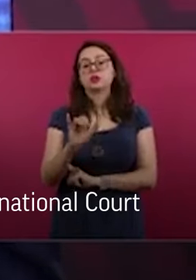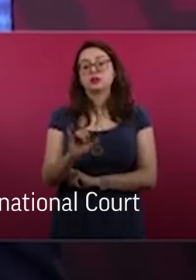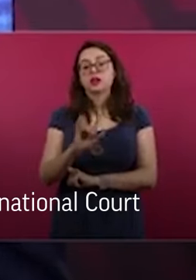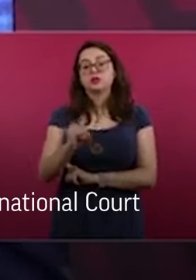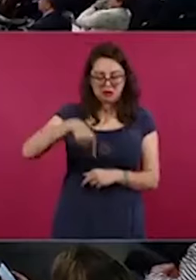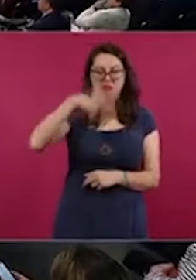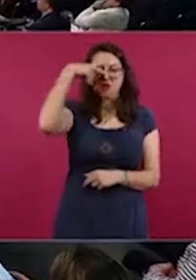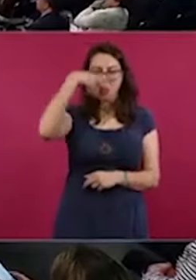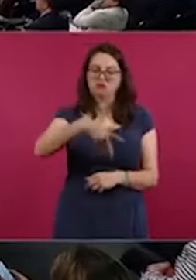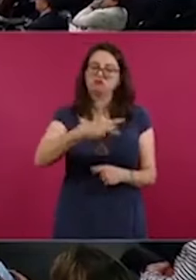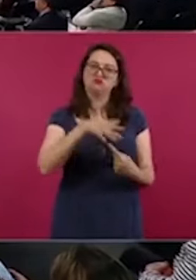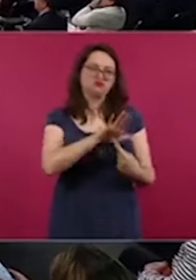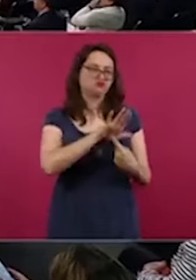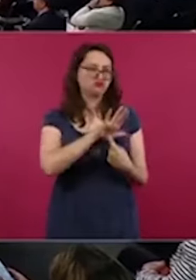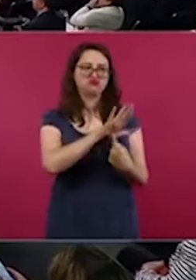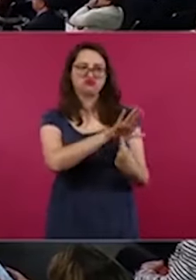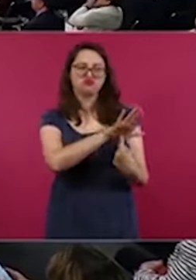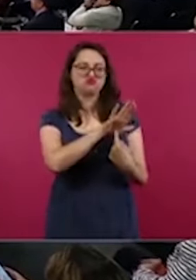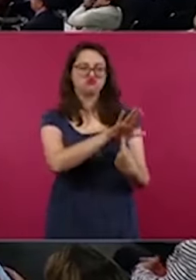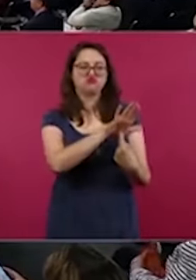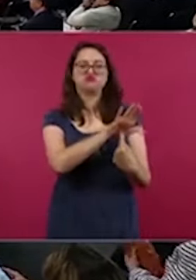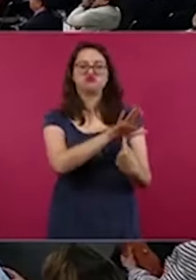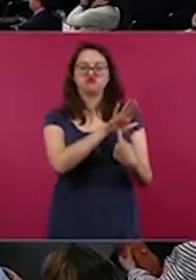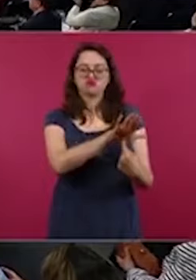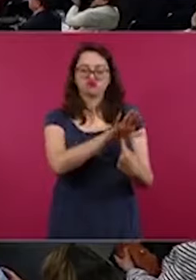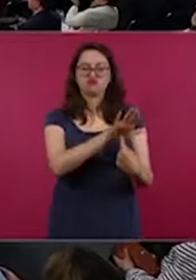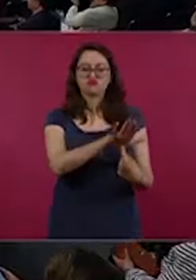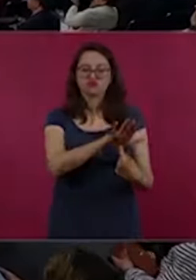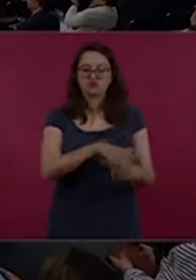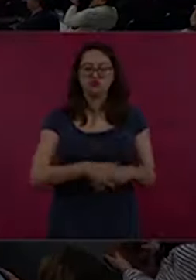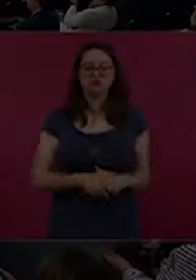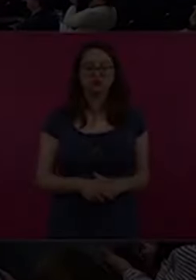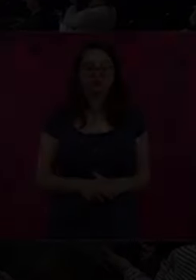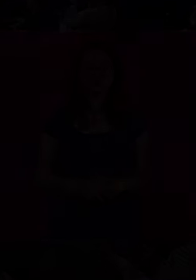de Justicia de la embajada